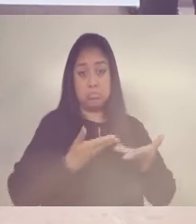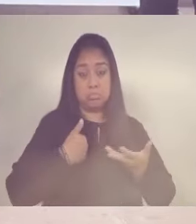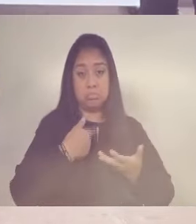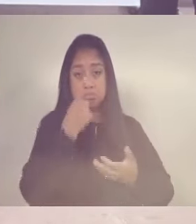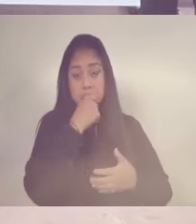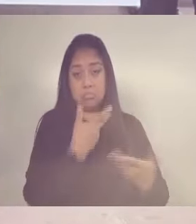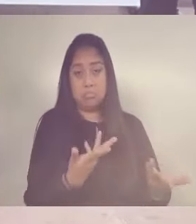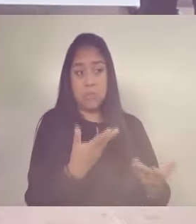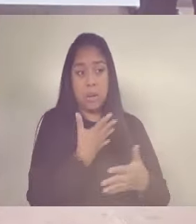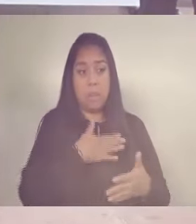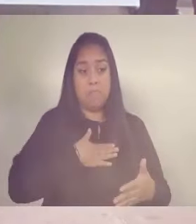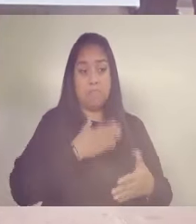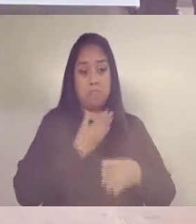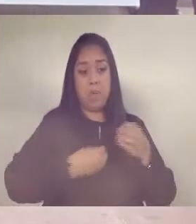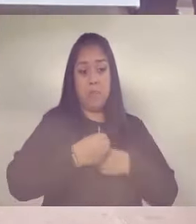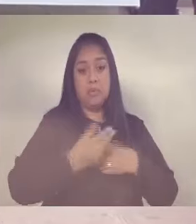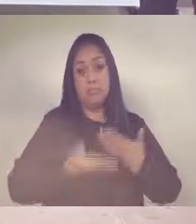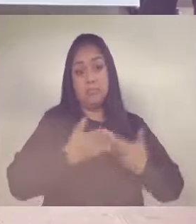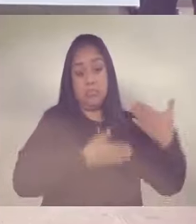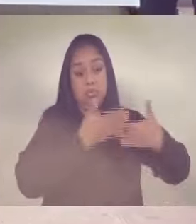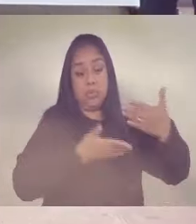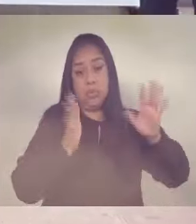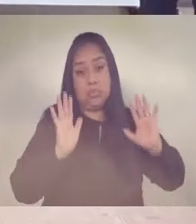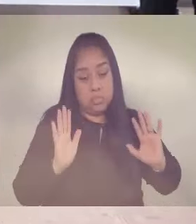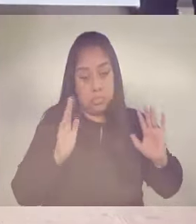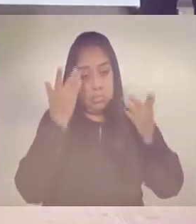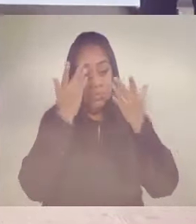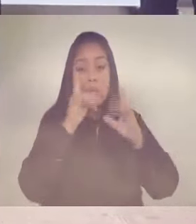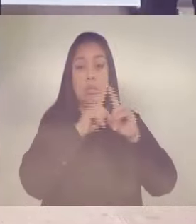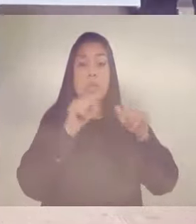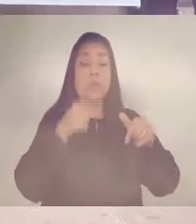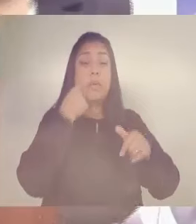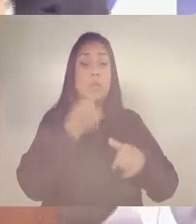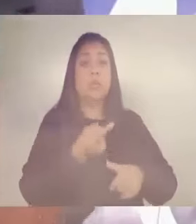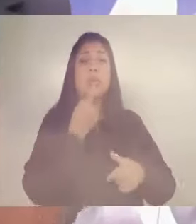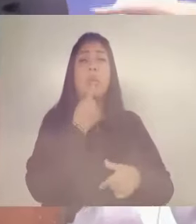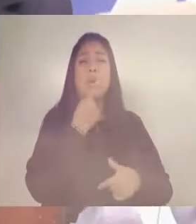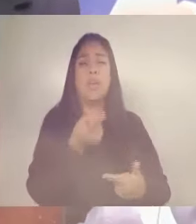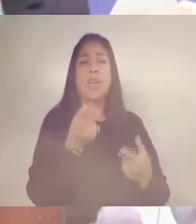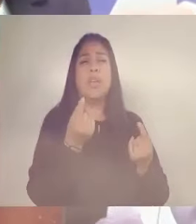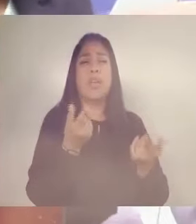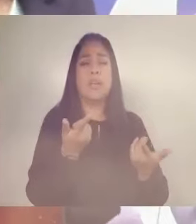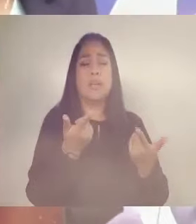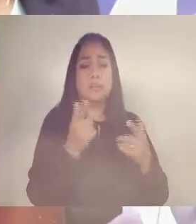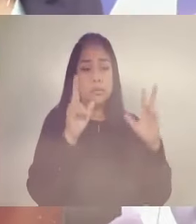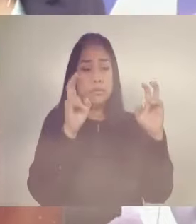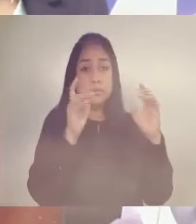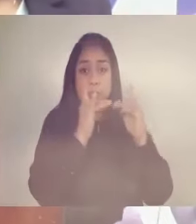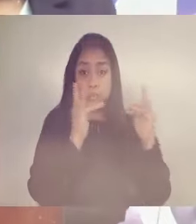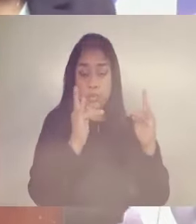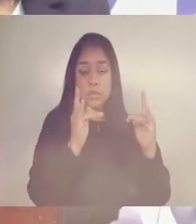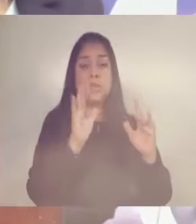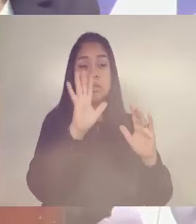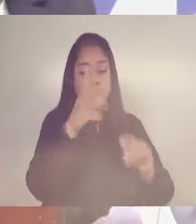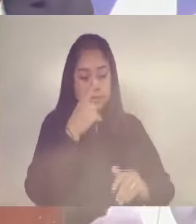pero podría ser que está en trámite. Lo que sí puedo decir acerca de qué hacer sobre los puentes y